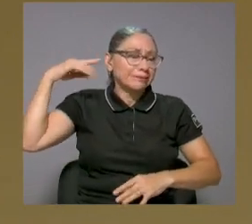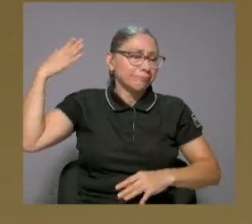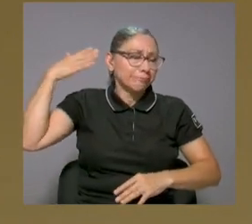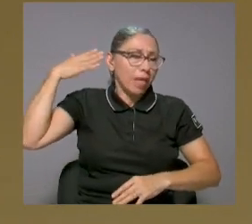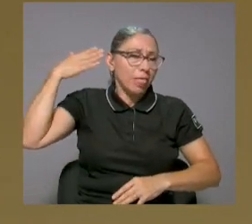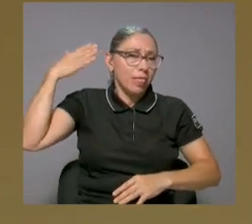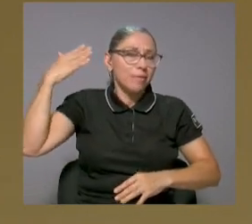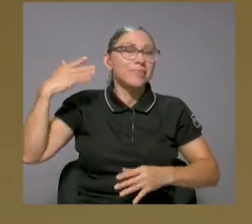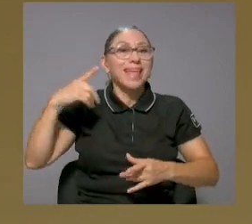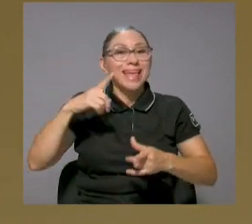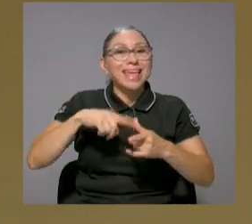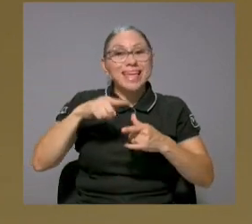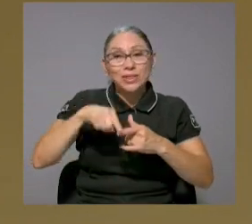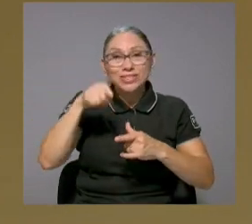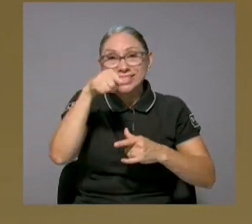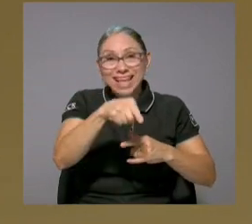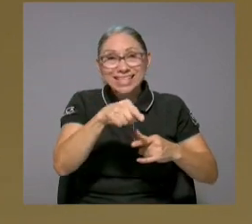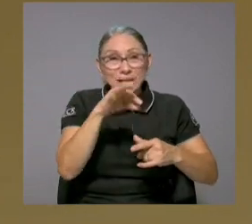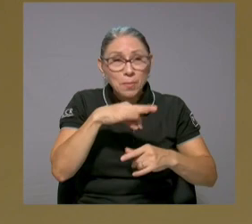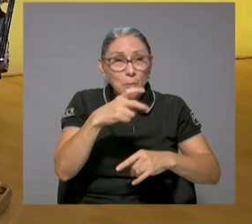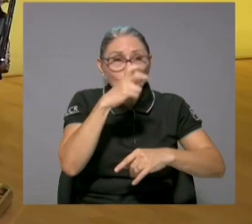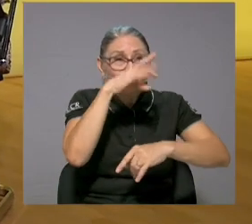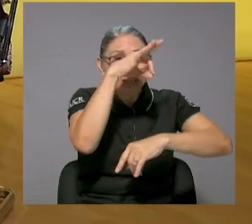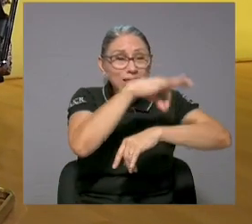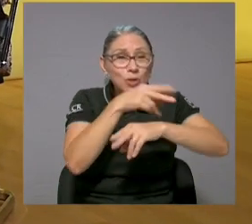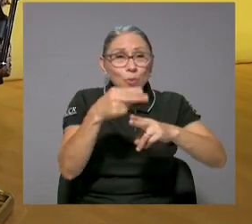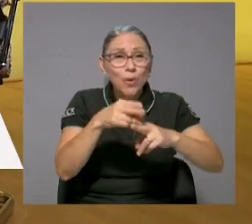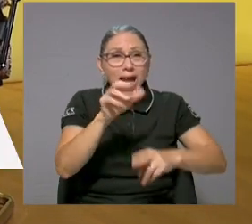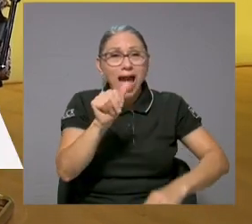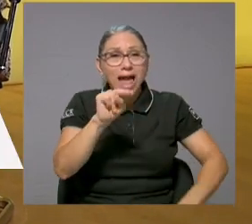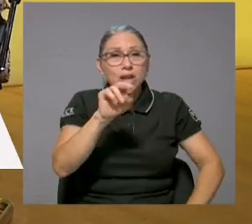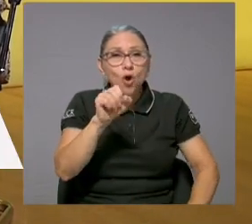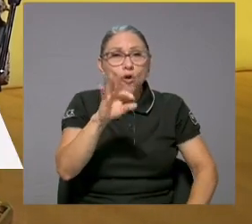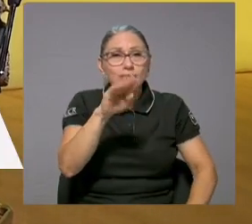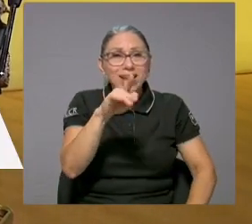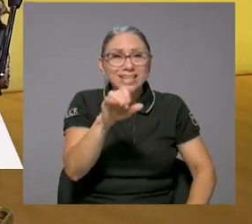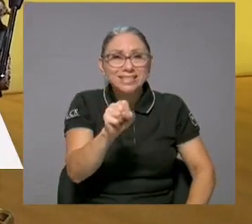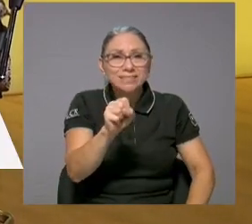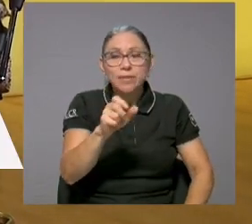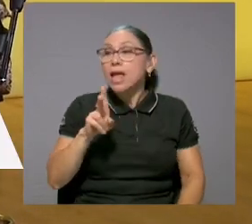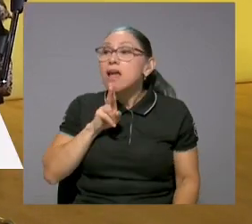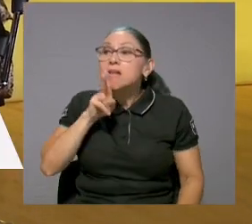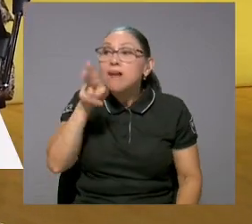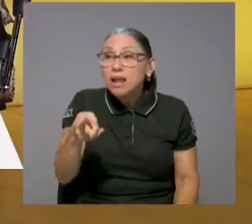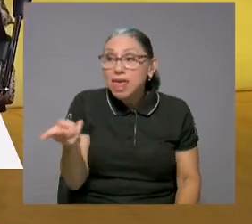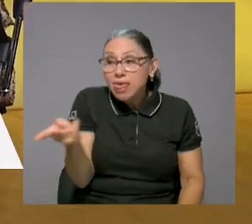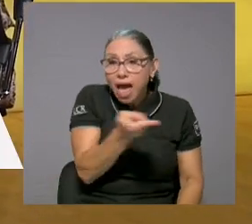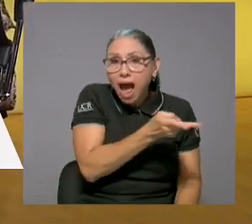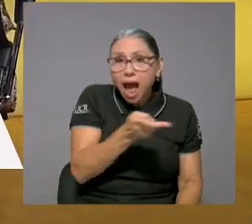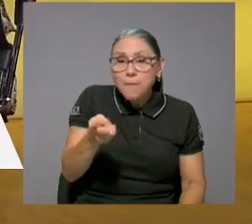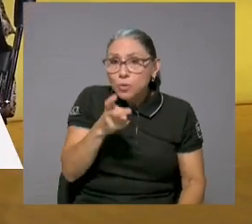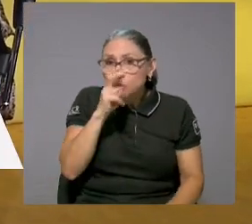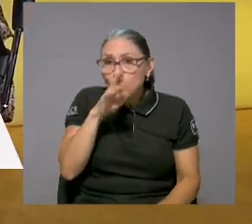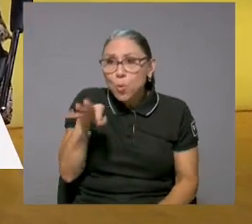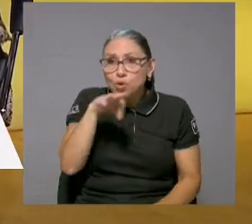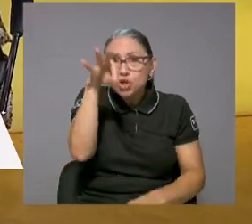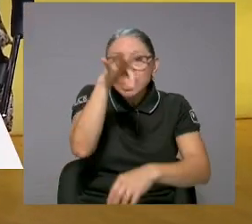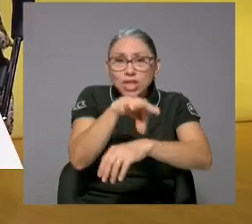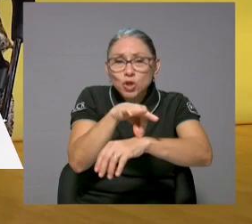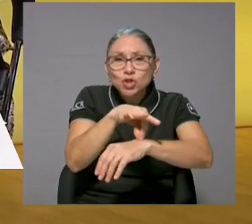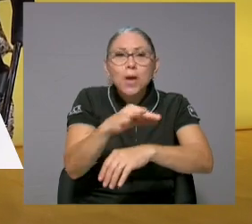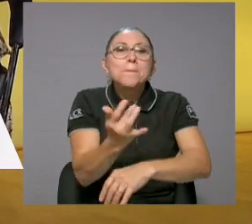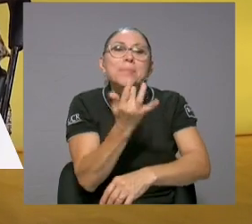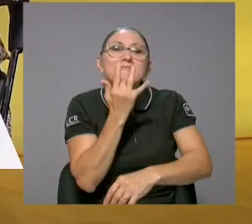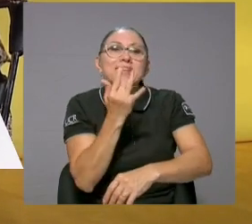el de noche es Anopheles. En realidad, los dos mosquitos tienen preferencia para picar en las primeras horas de